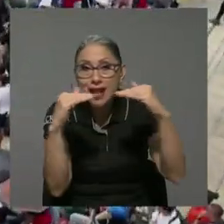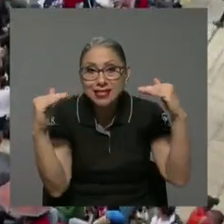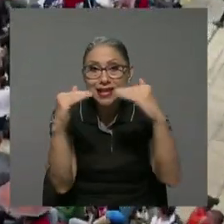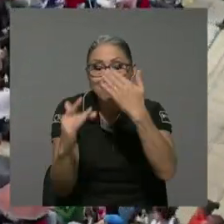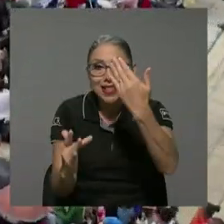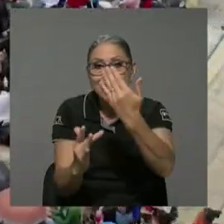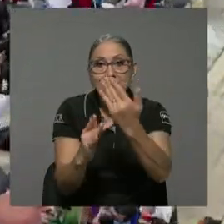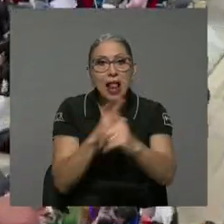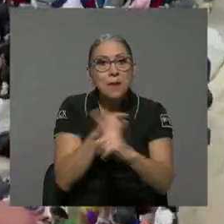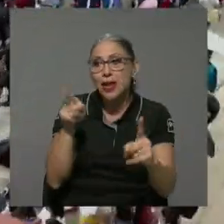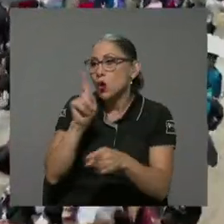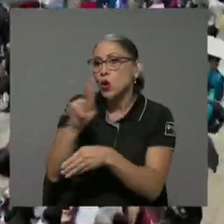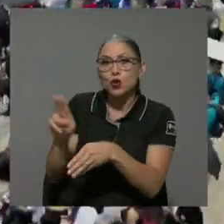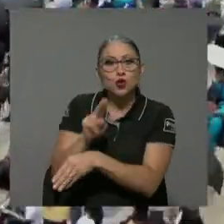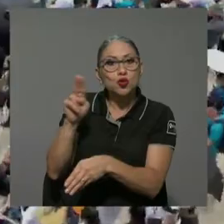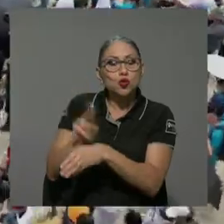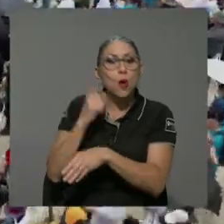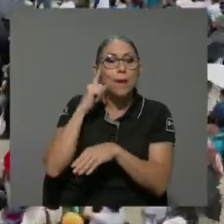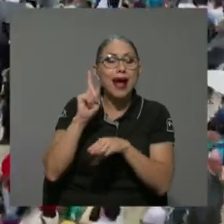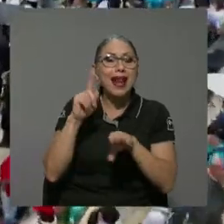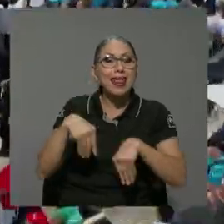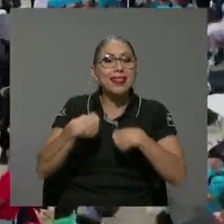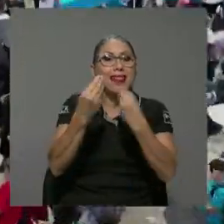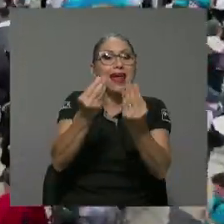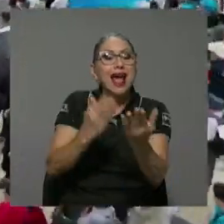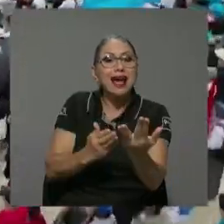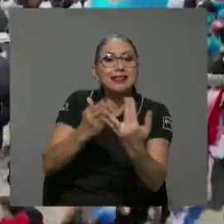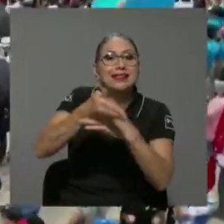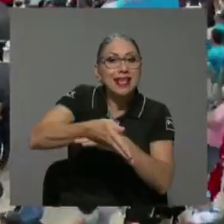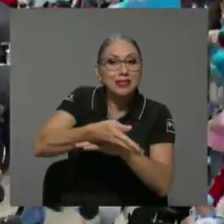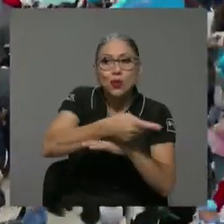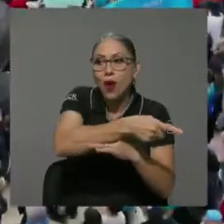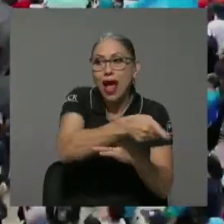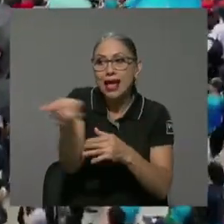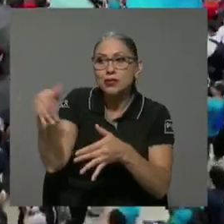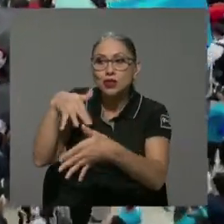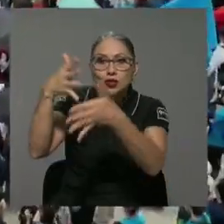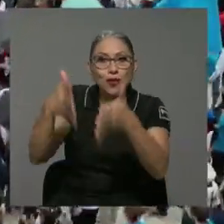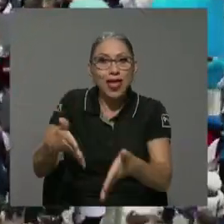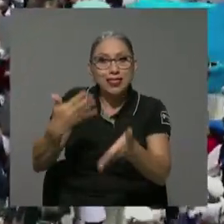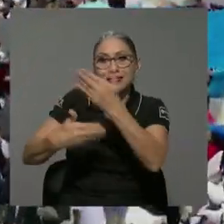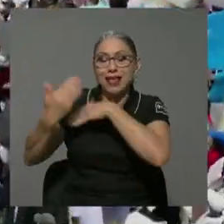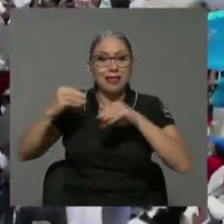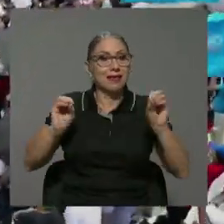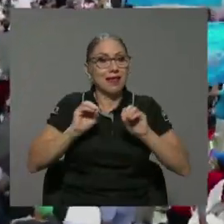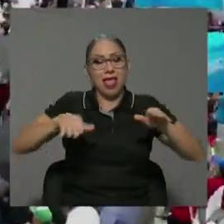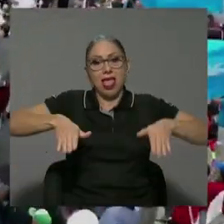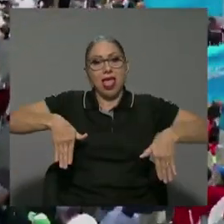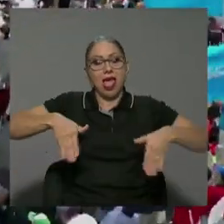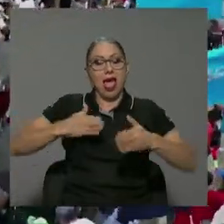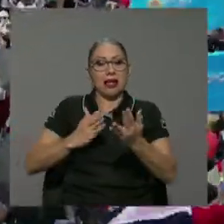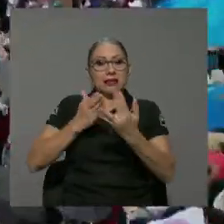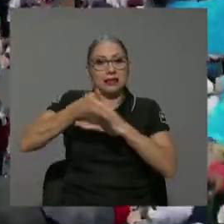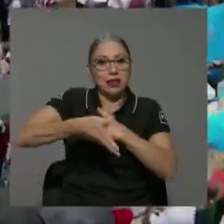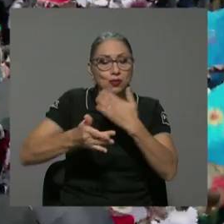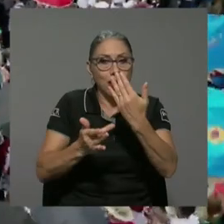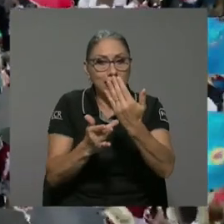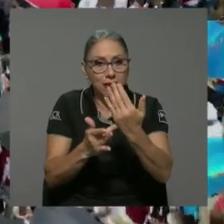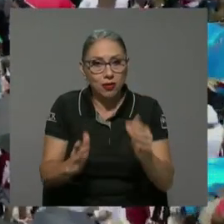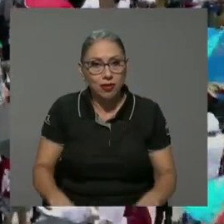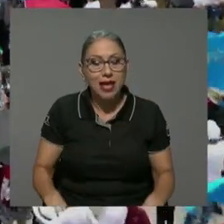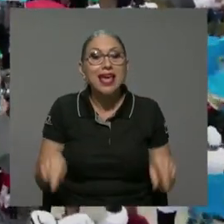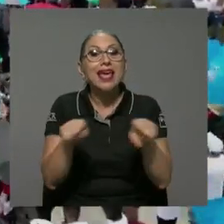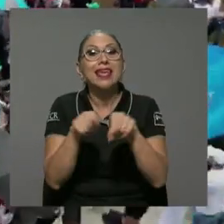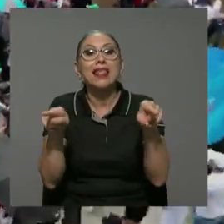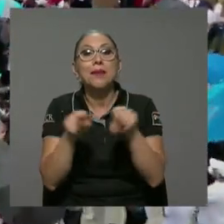acceso a la enorme cantidad de niños y niñas que no tenían acceso. Y a eso se agrega que el magisterio no